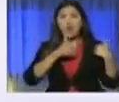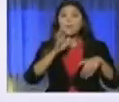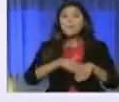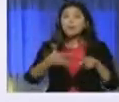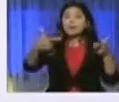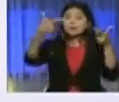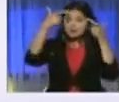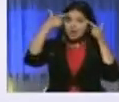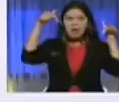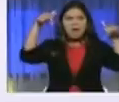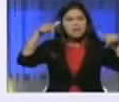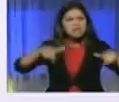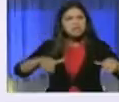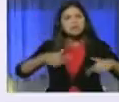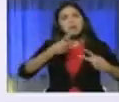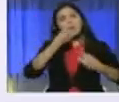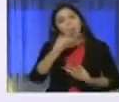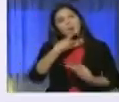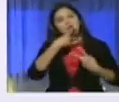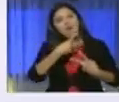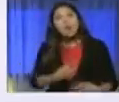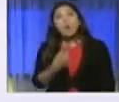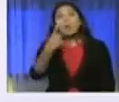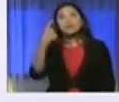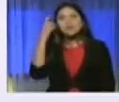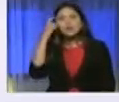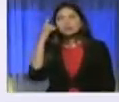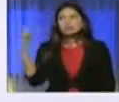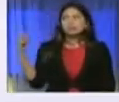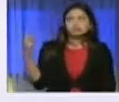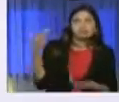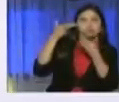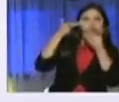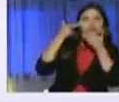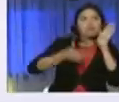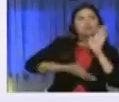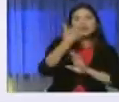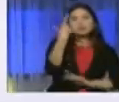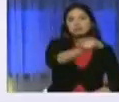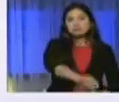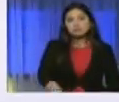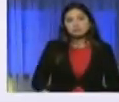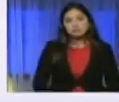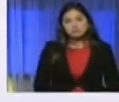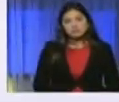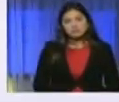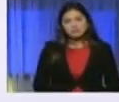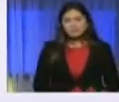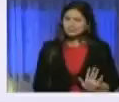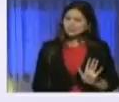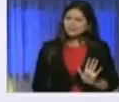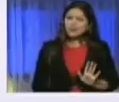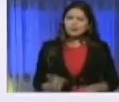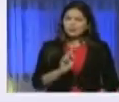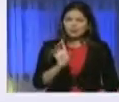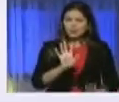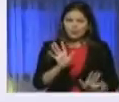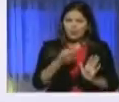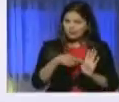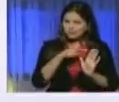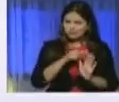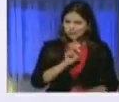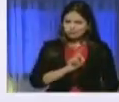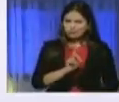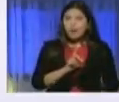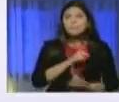aquí con su buena voluntad y un día vinieron y lo secuestraron y se lo llevaron. Eso no va a acontecer.